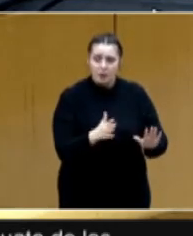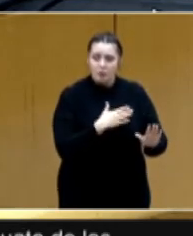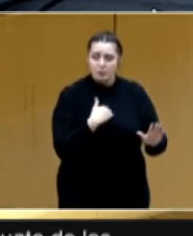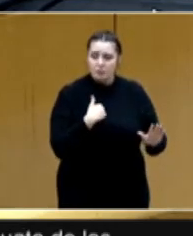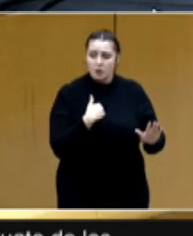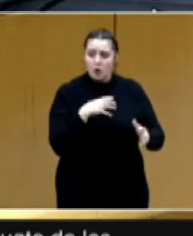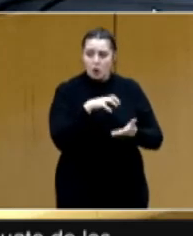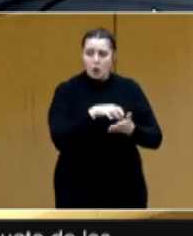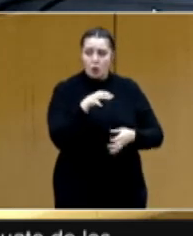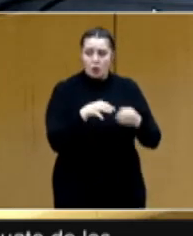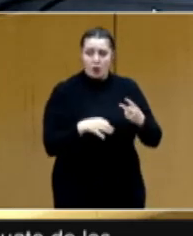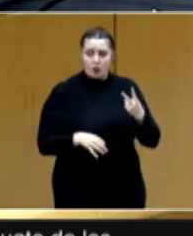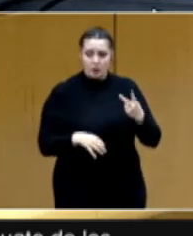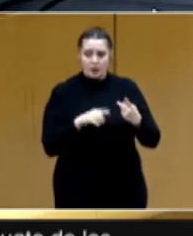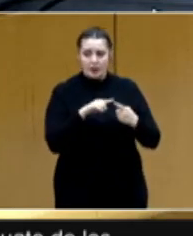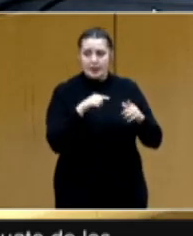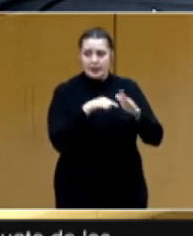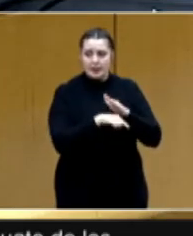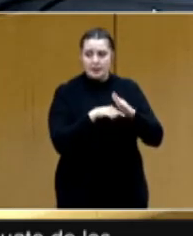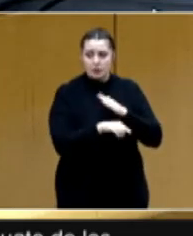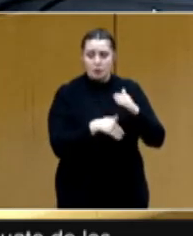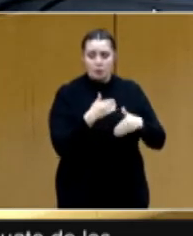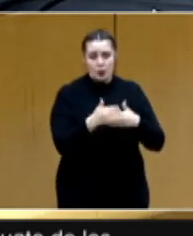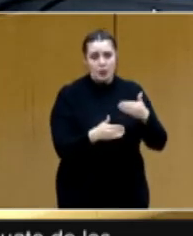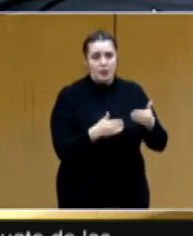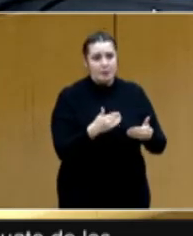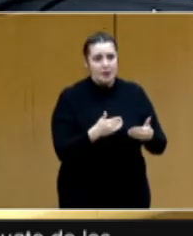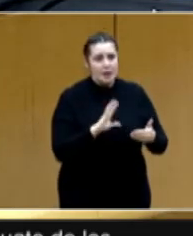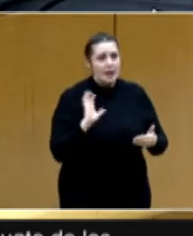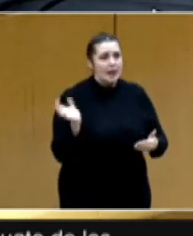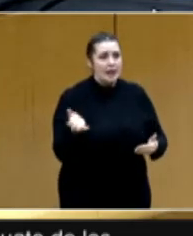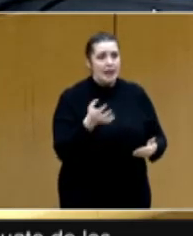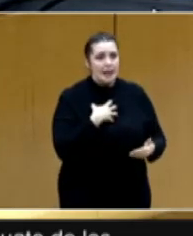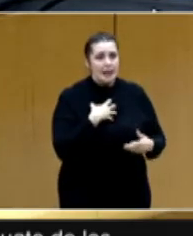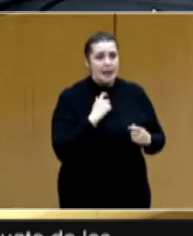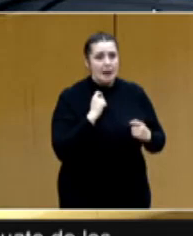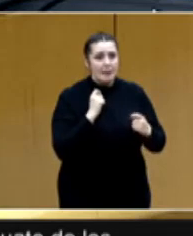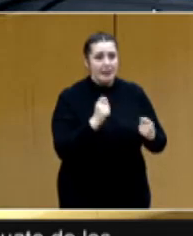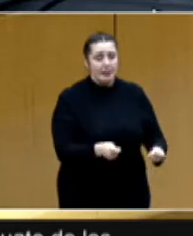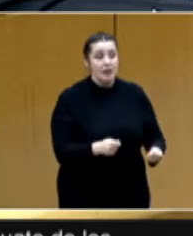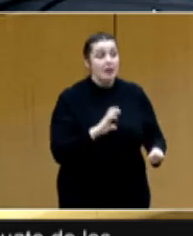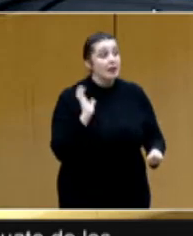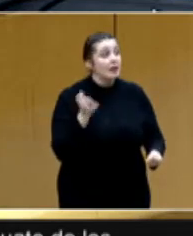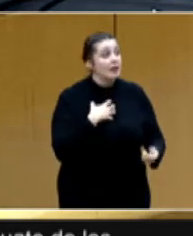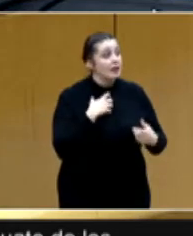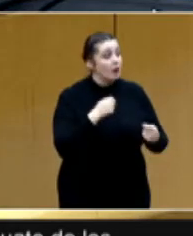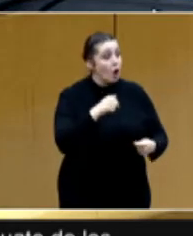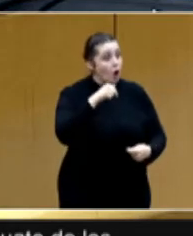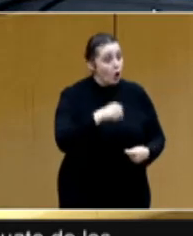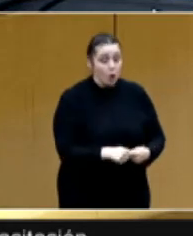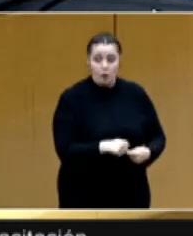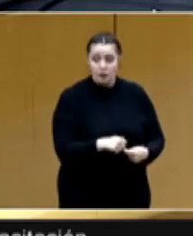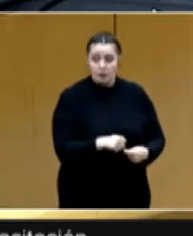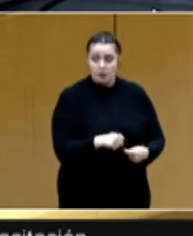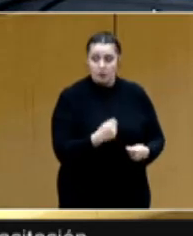dos jugados donde se está tramitando un proceso o un procedimiento de incapacitación de incapacitación hoy intenté hablar